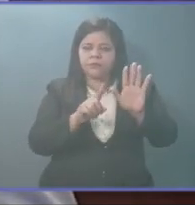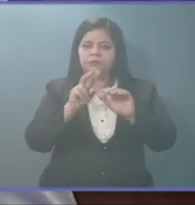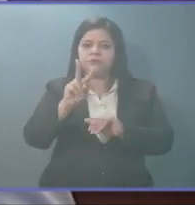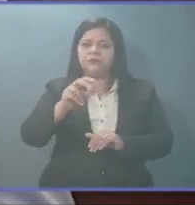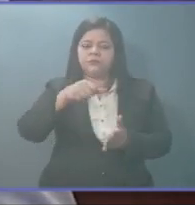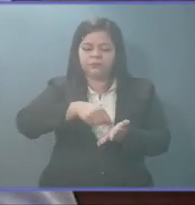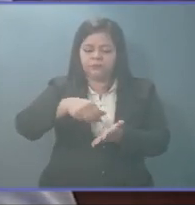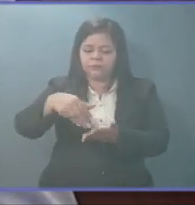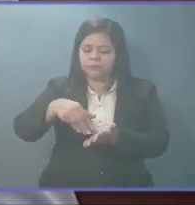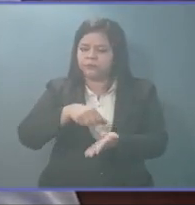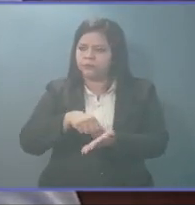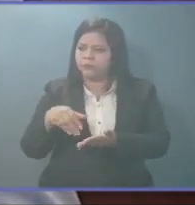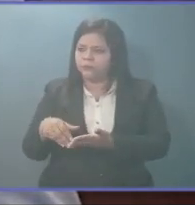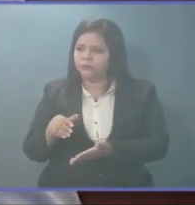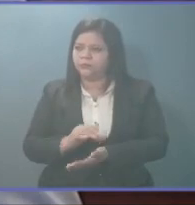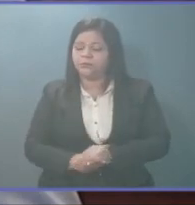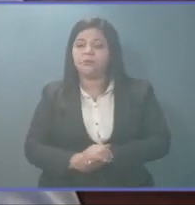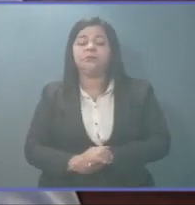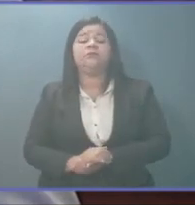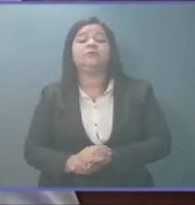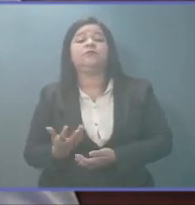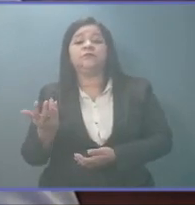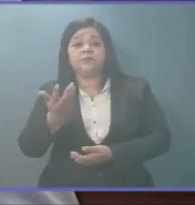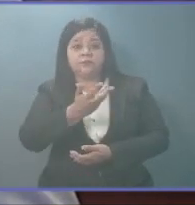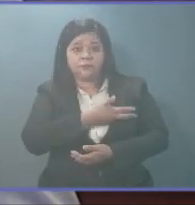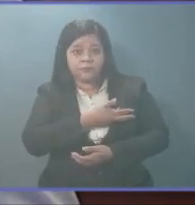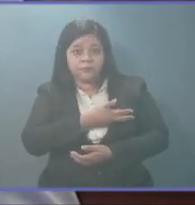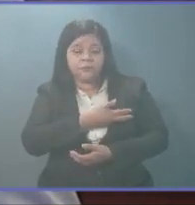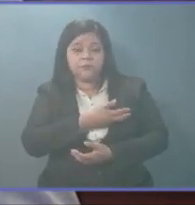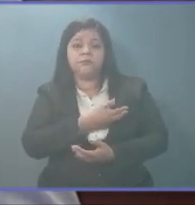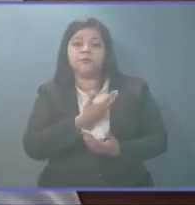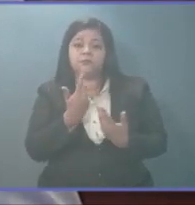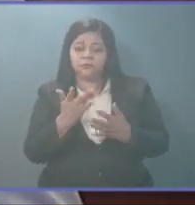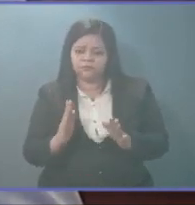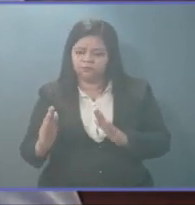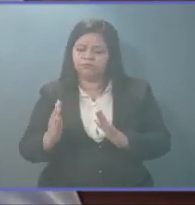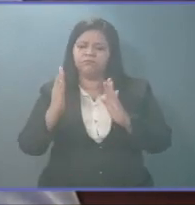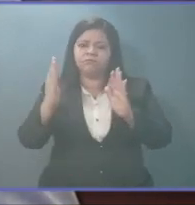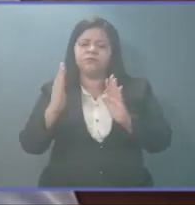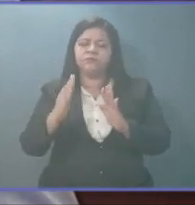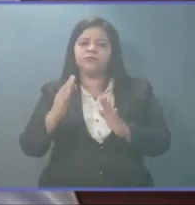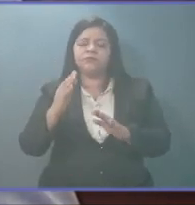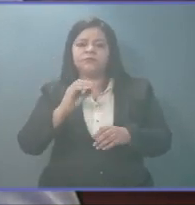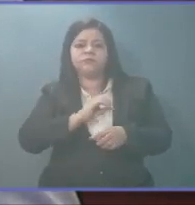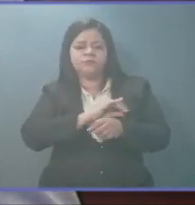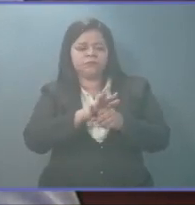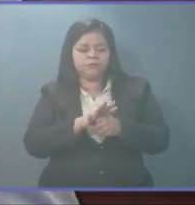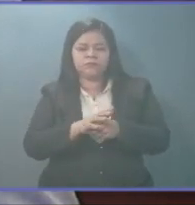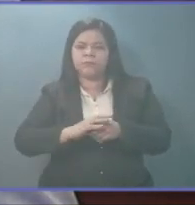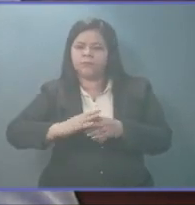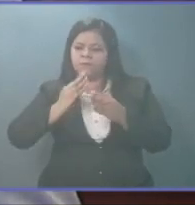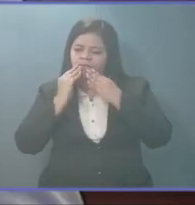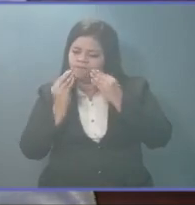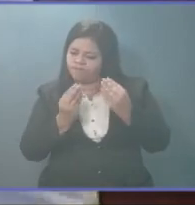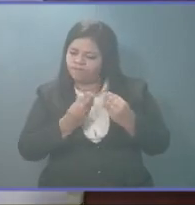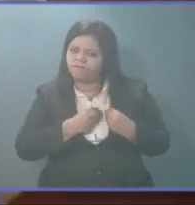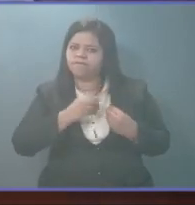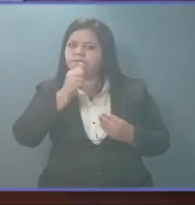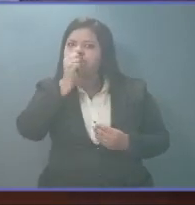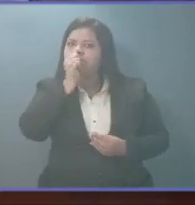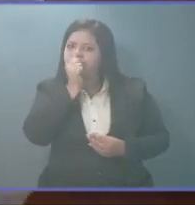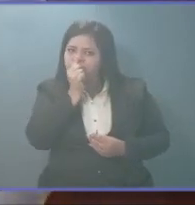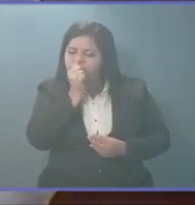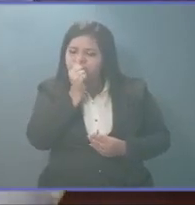262 municipios. Nosotros, por la población, combatimos de frente al COVID, con prudencia, pero también con